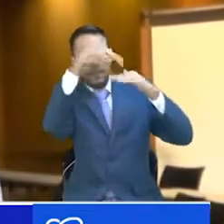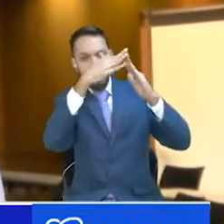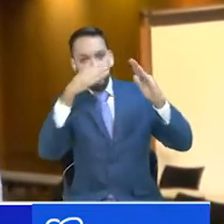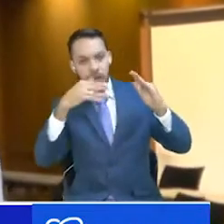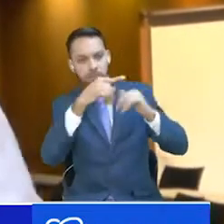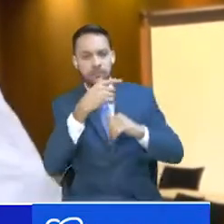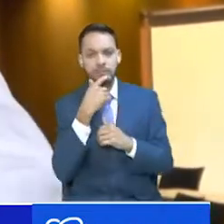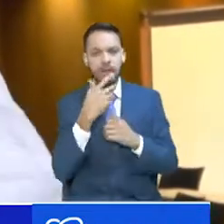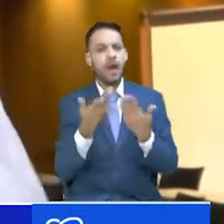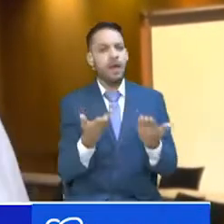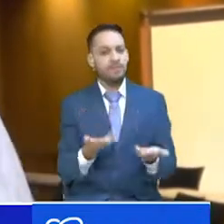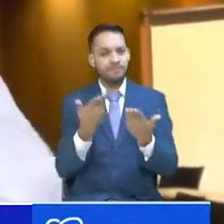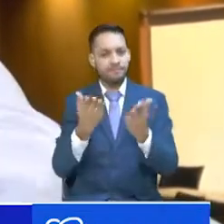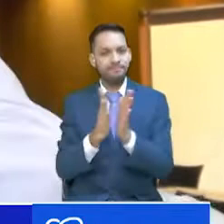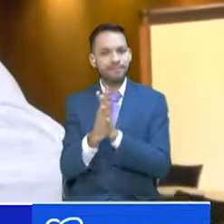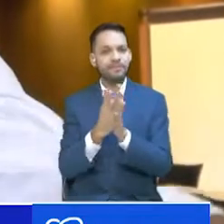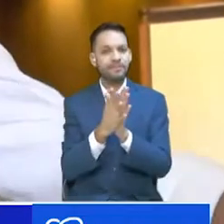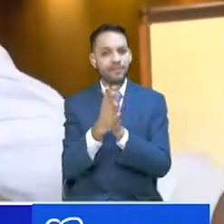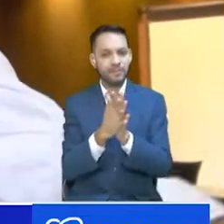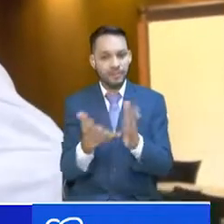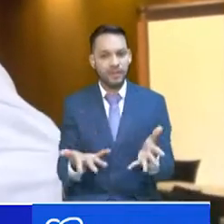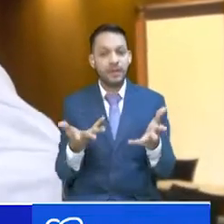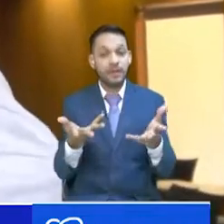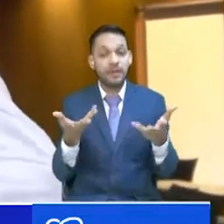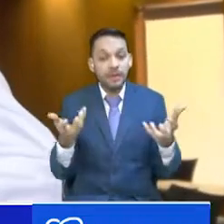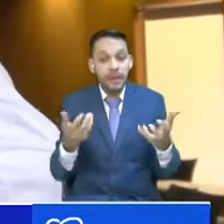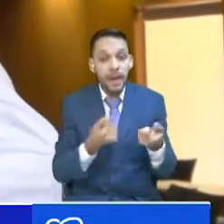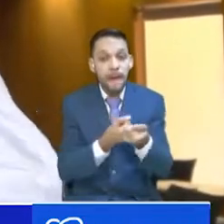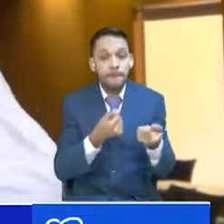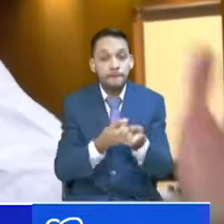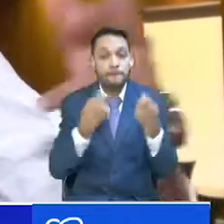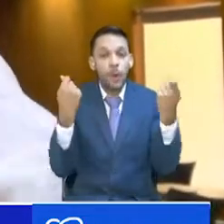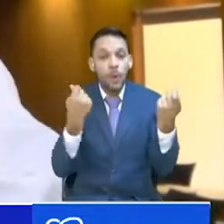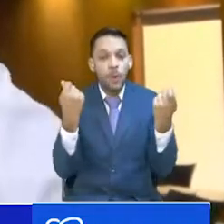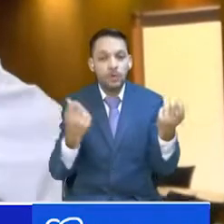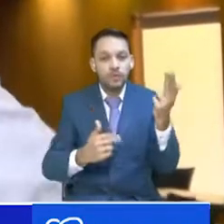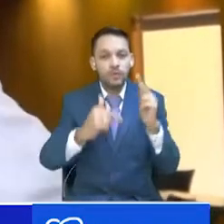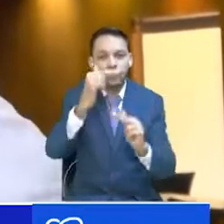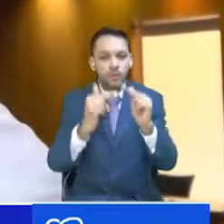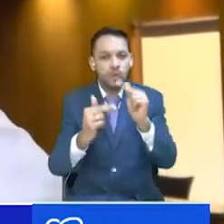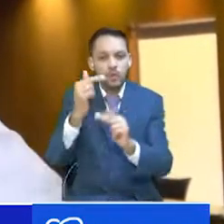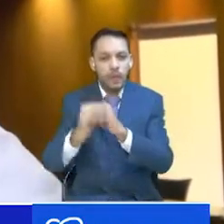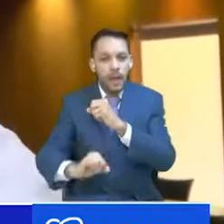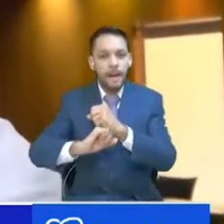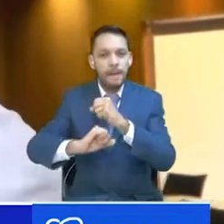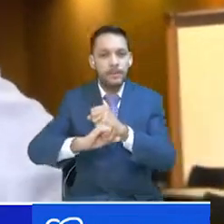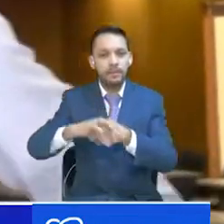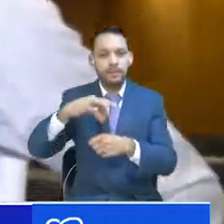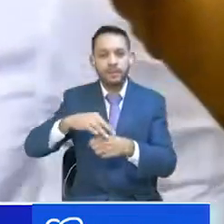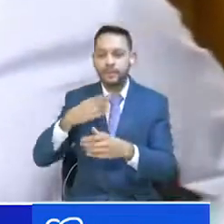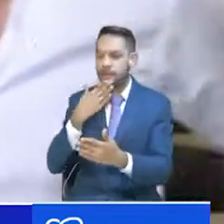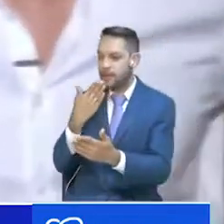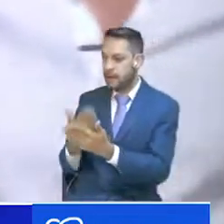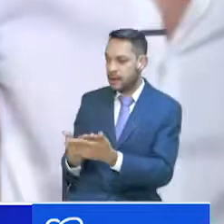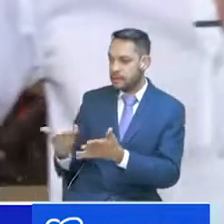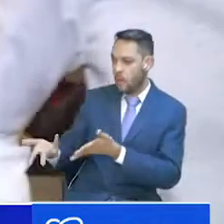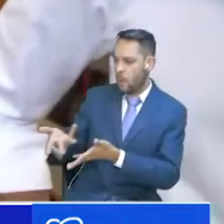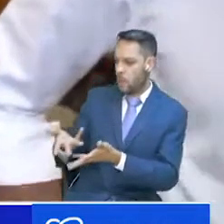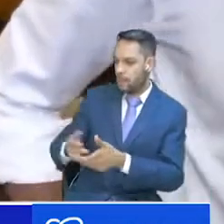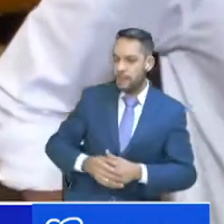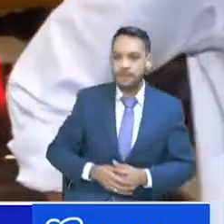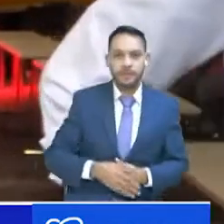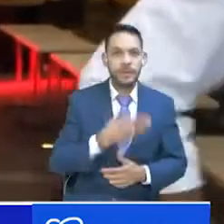logramos llevar nuestro mensaje y las obras y mucha gente las vio ahora reconoció y nos acompañaron con su voto el senador muchísimas gracias